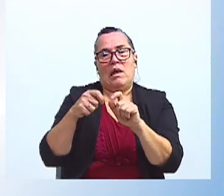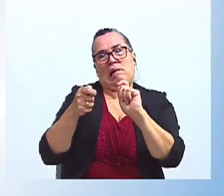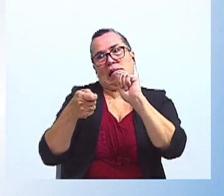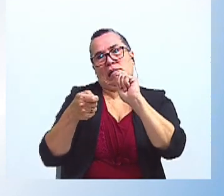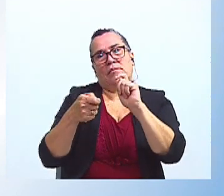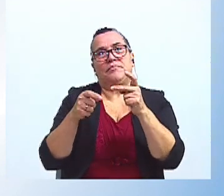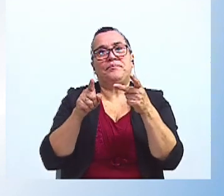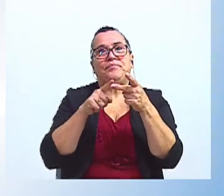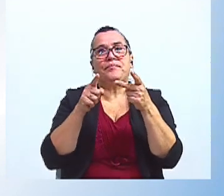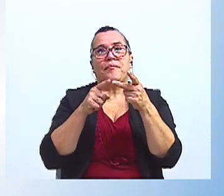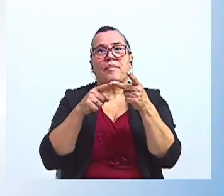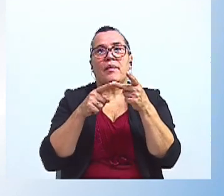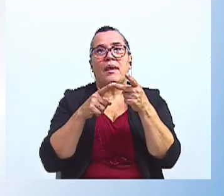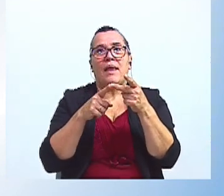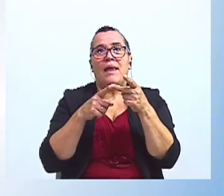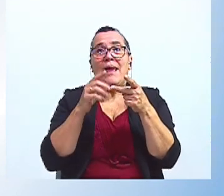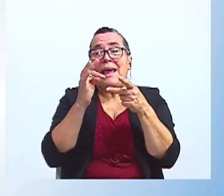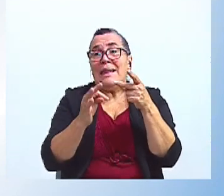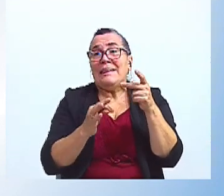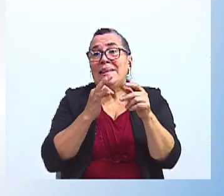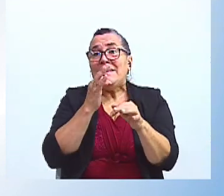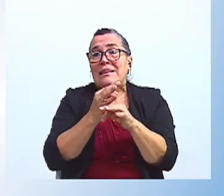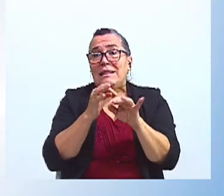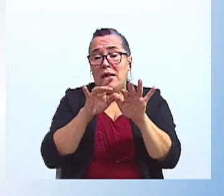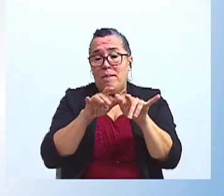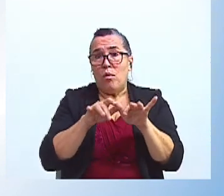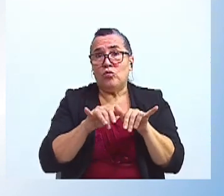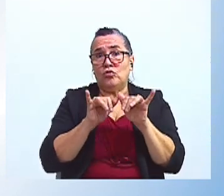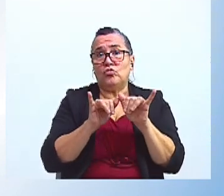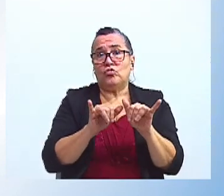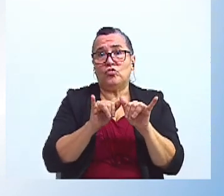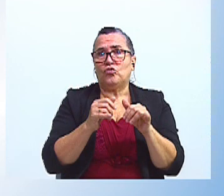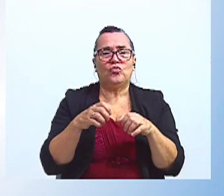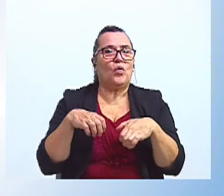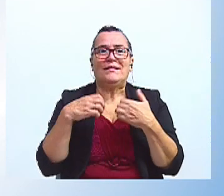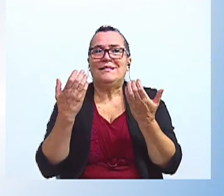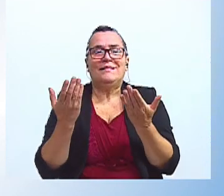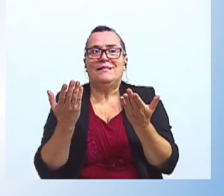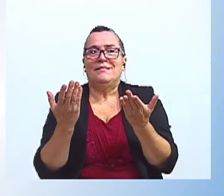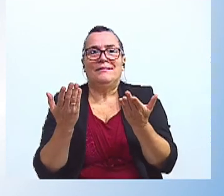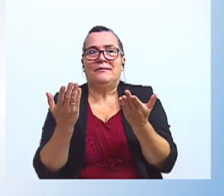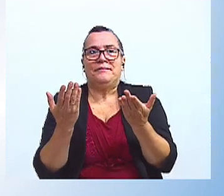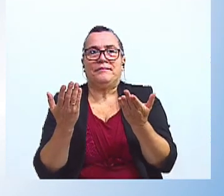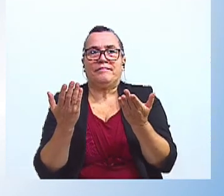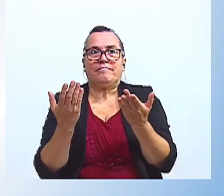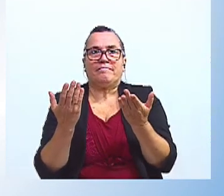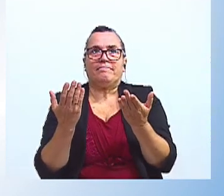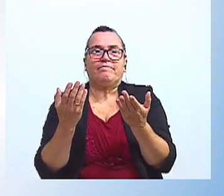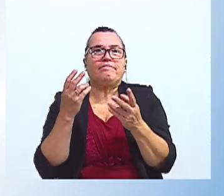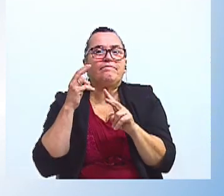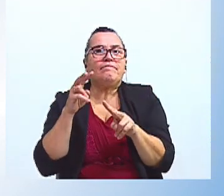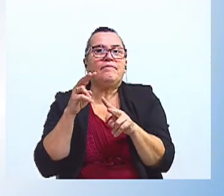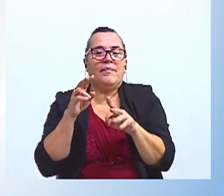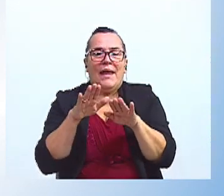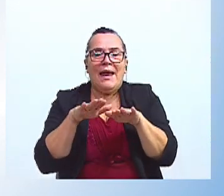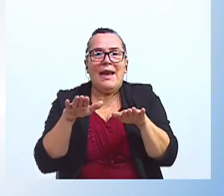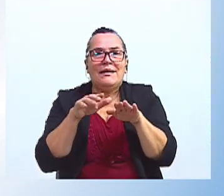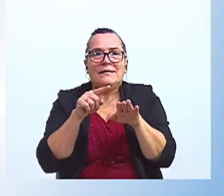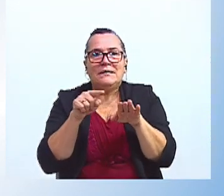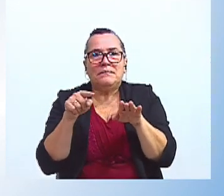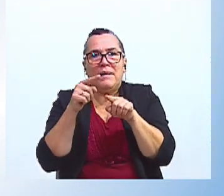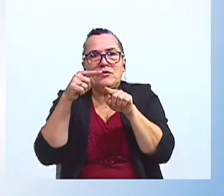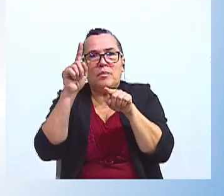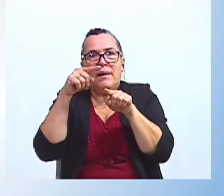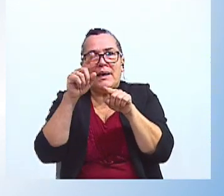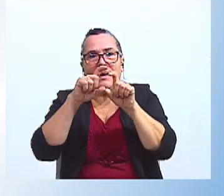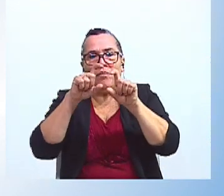los tipos de las máquinas de escribir no existía contemplado ese espacio para acentuar